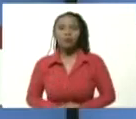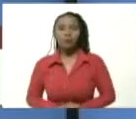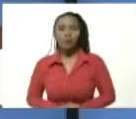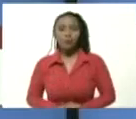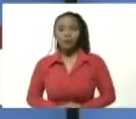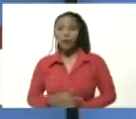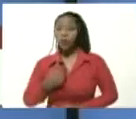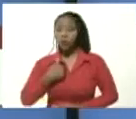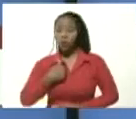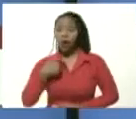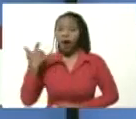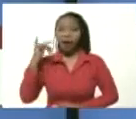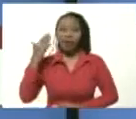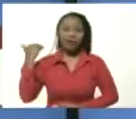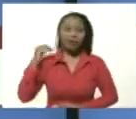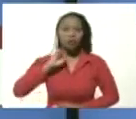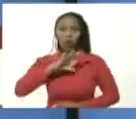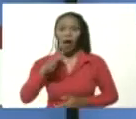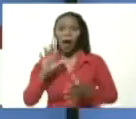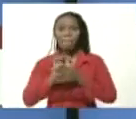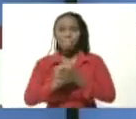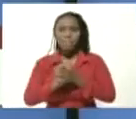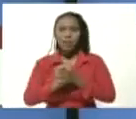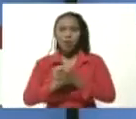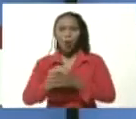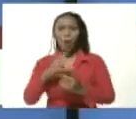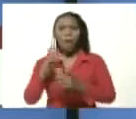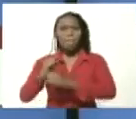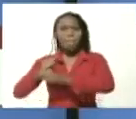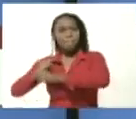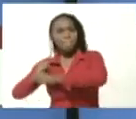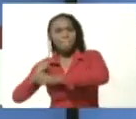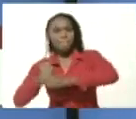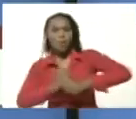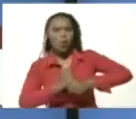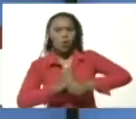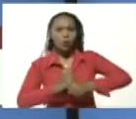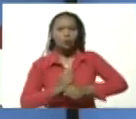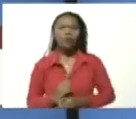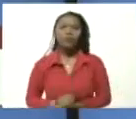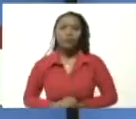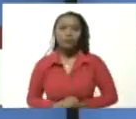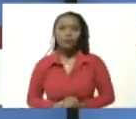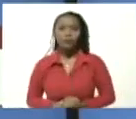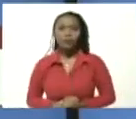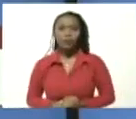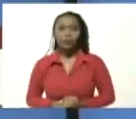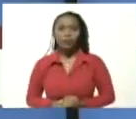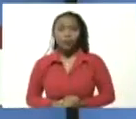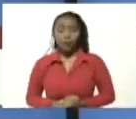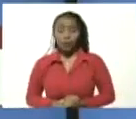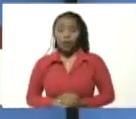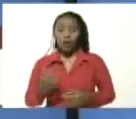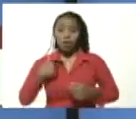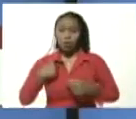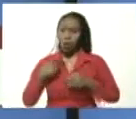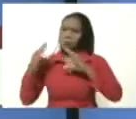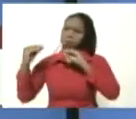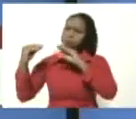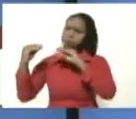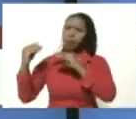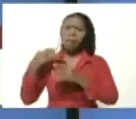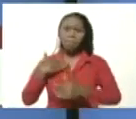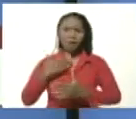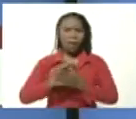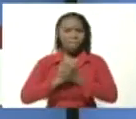Yo tenía un amigo pelotero, un beisbolista, Grandes Ligas, y hablando con él, es amigo